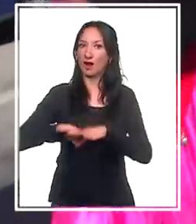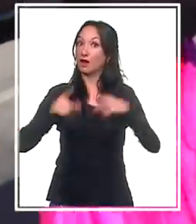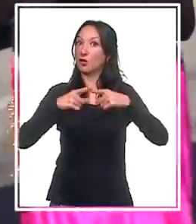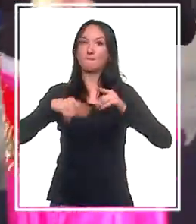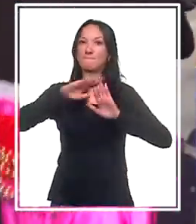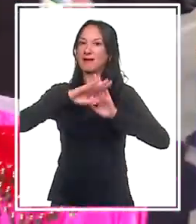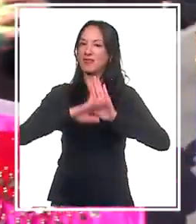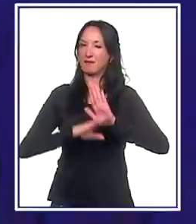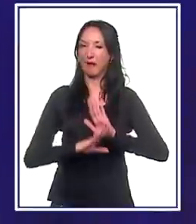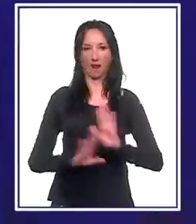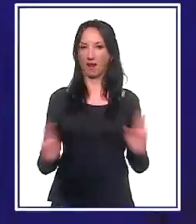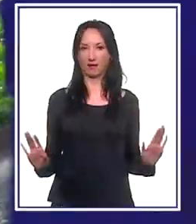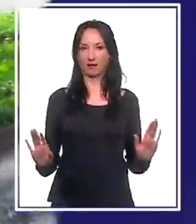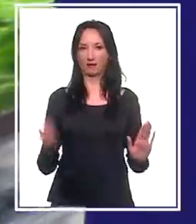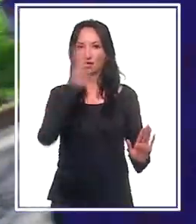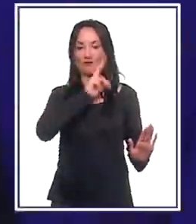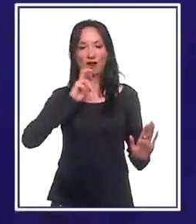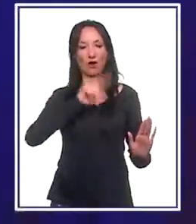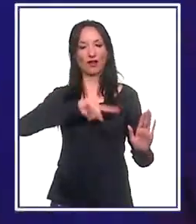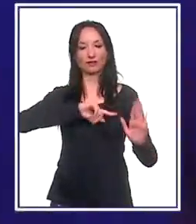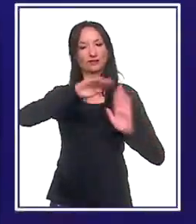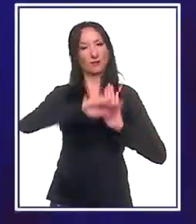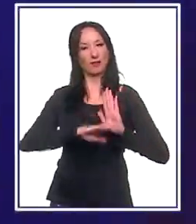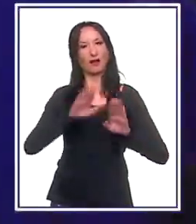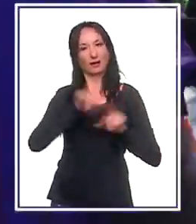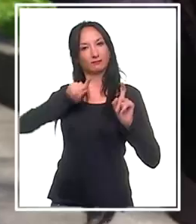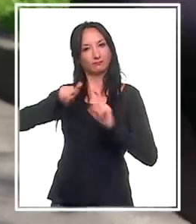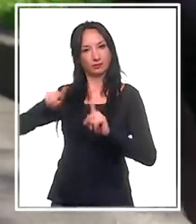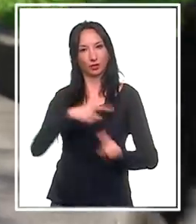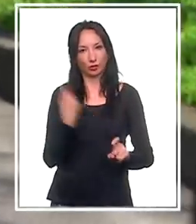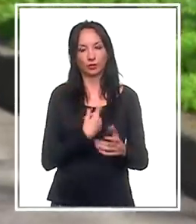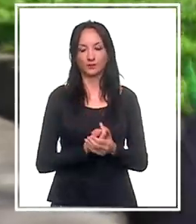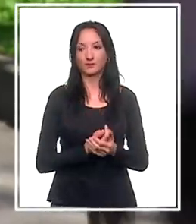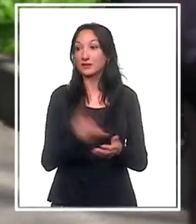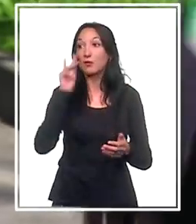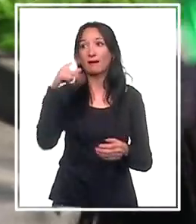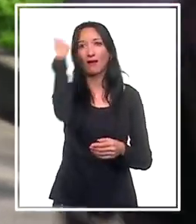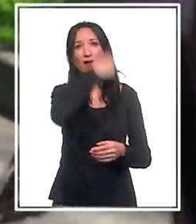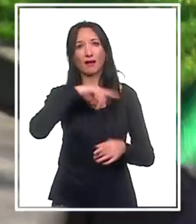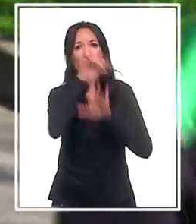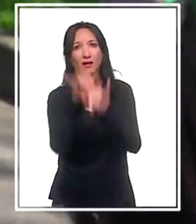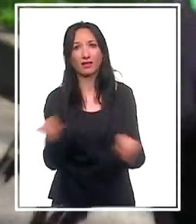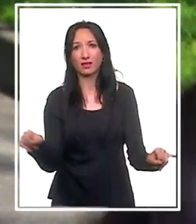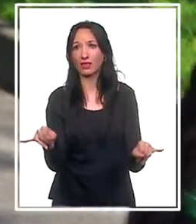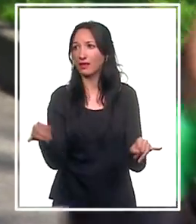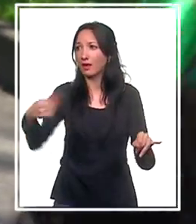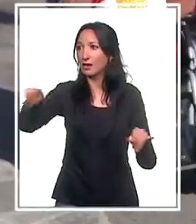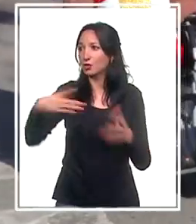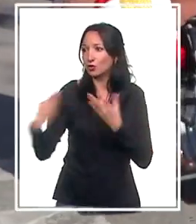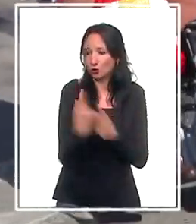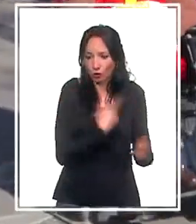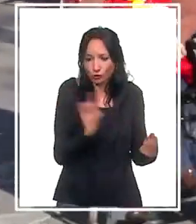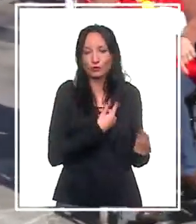los principales en todos los sentidos valores que nosotros admitimos en este evento solamente de la cara de felicidad de ellos cuando vienen con